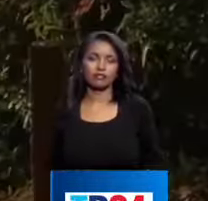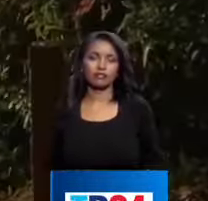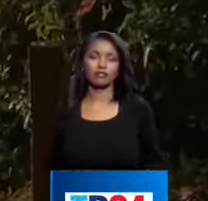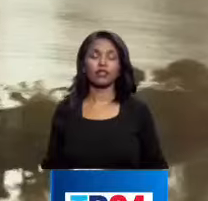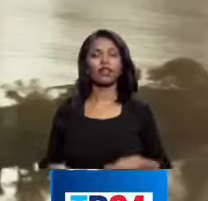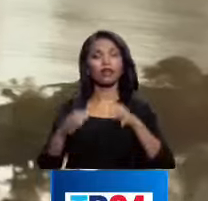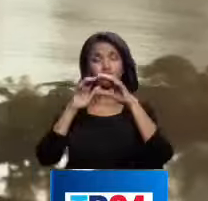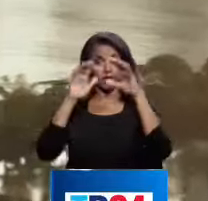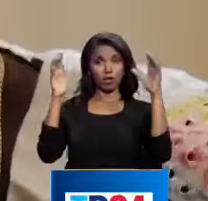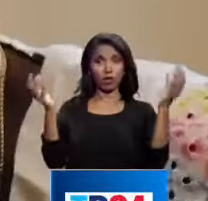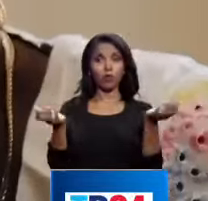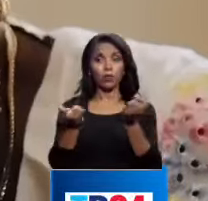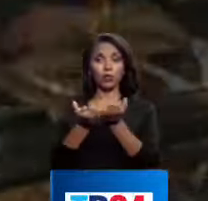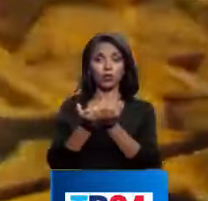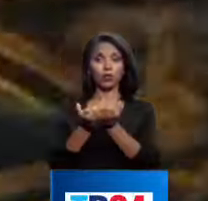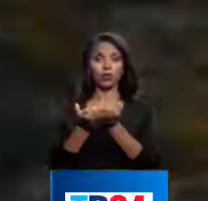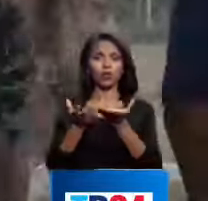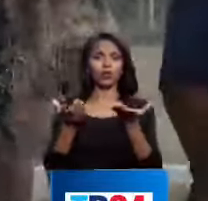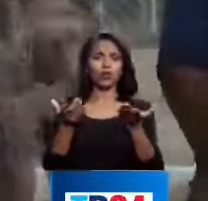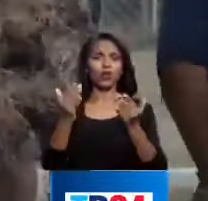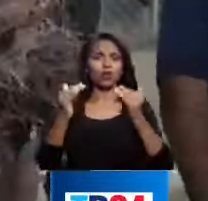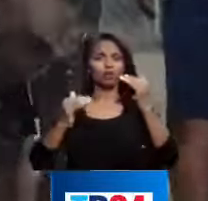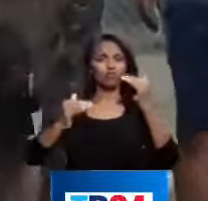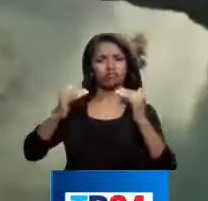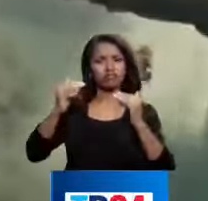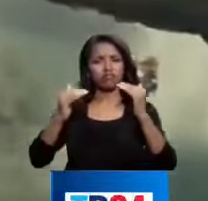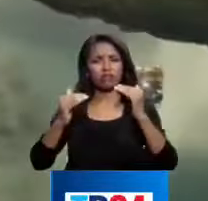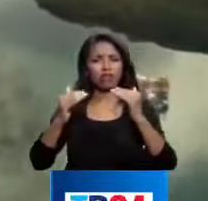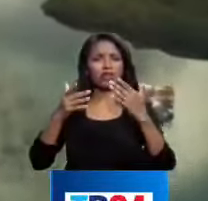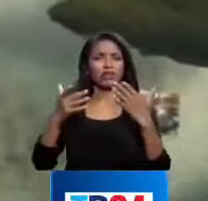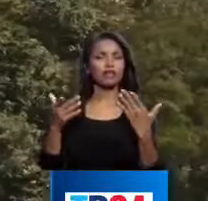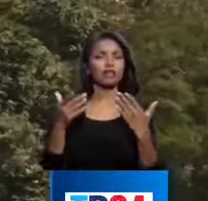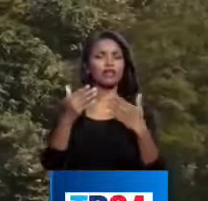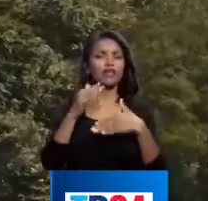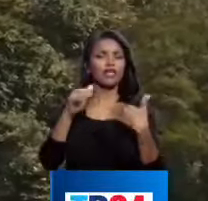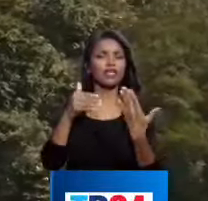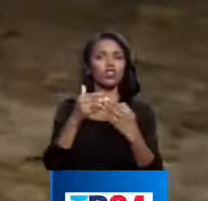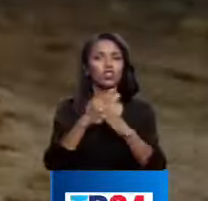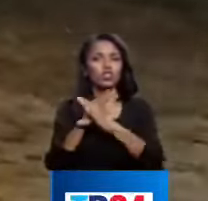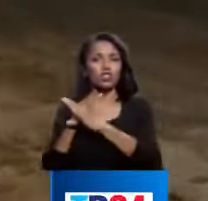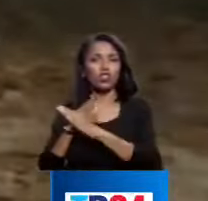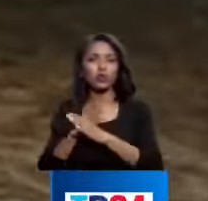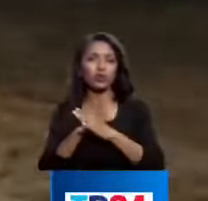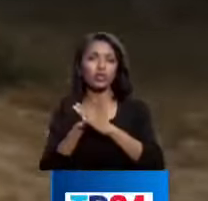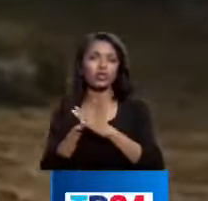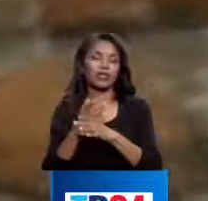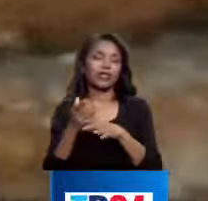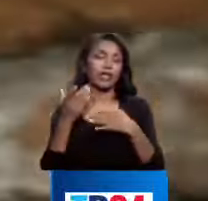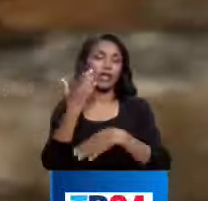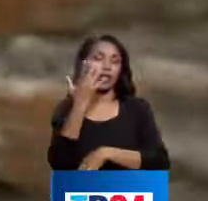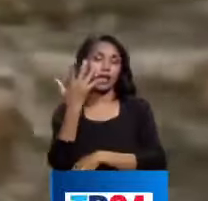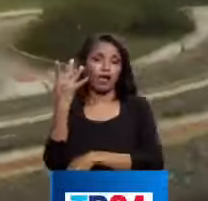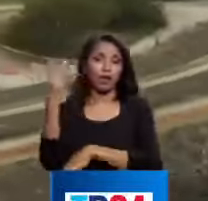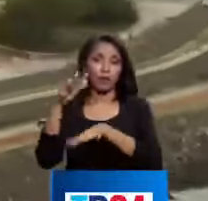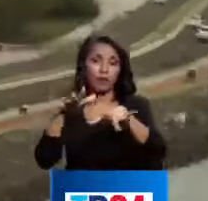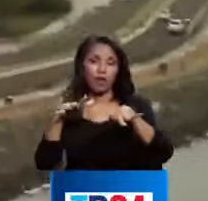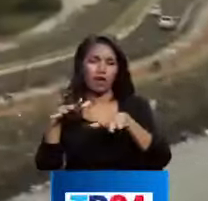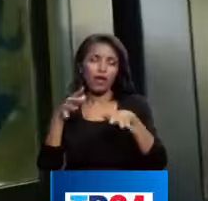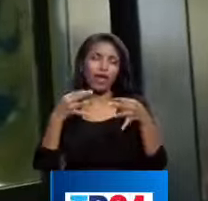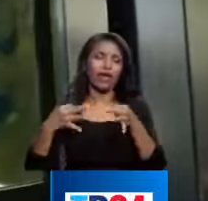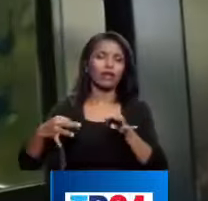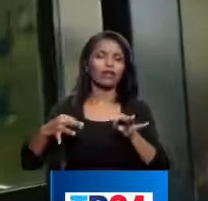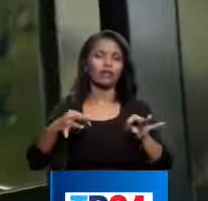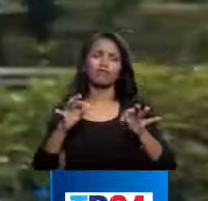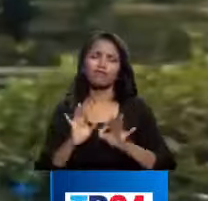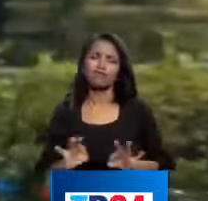En un mundo que busca equilibrio entre el progreso y la preservación, el turismo sostenible emerge como un